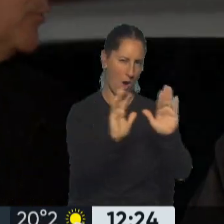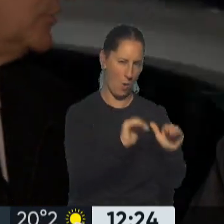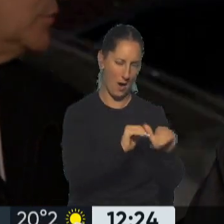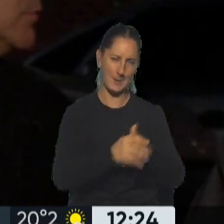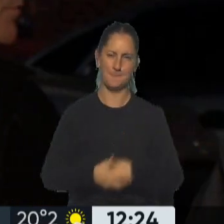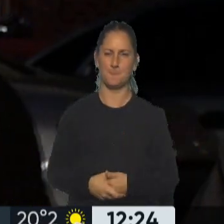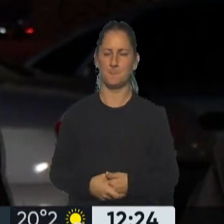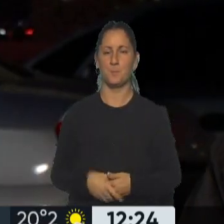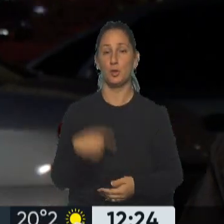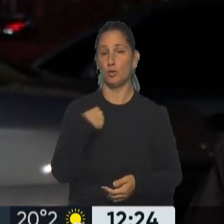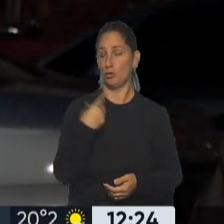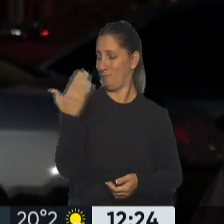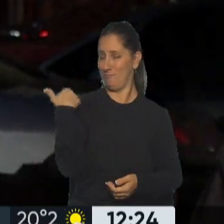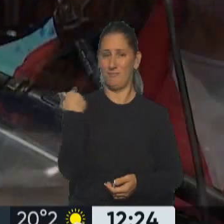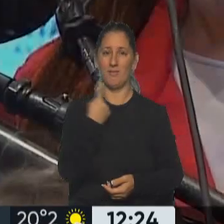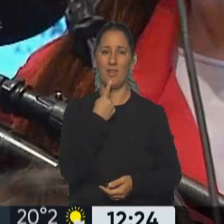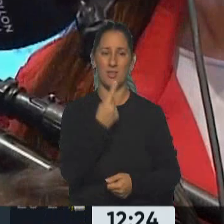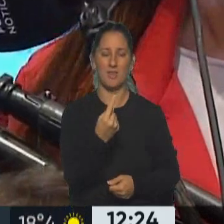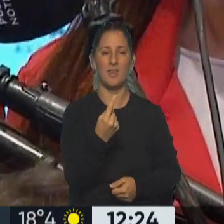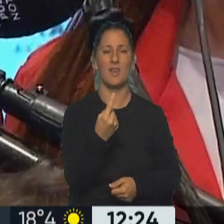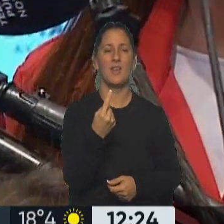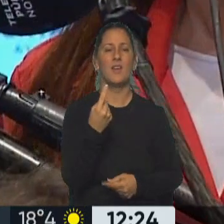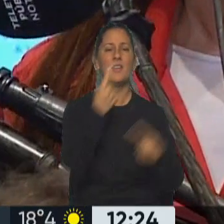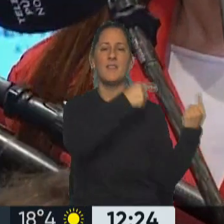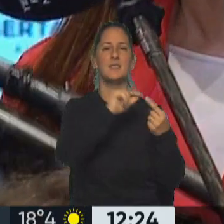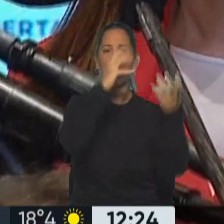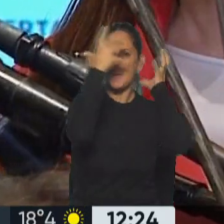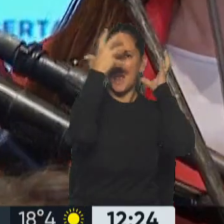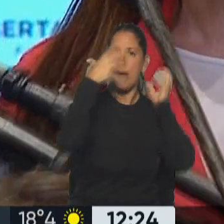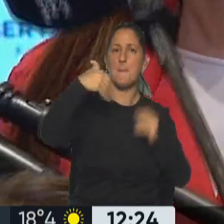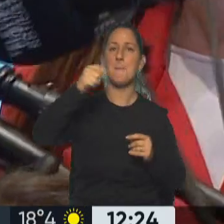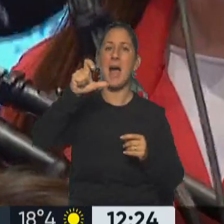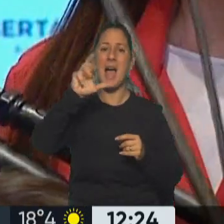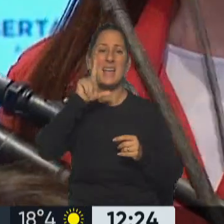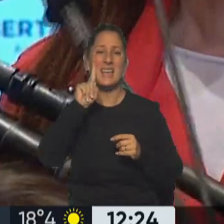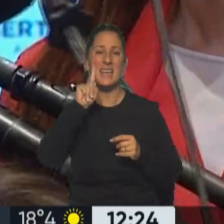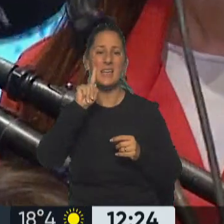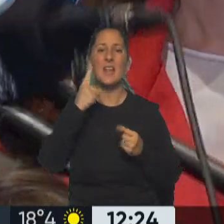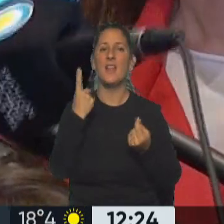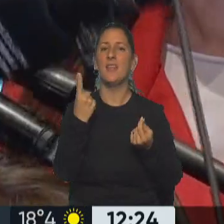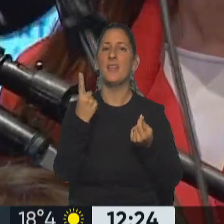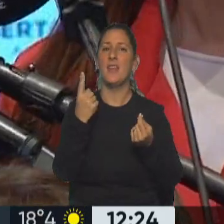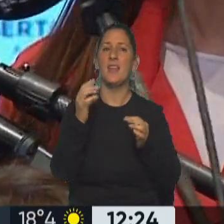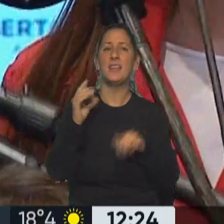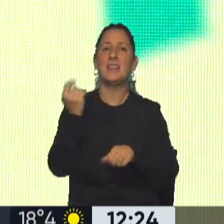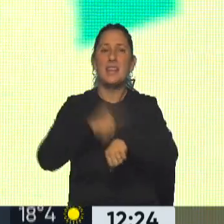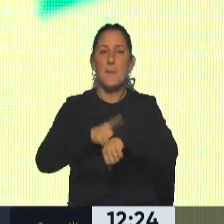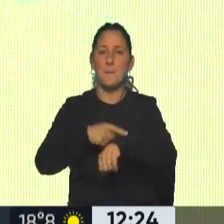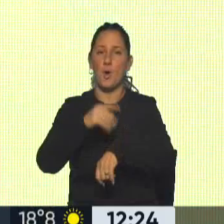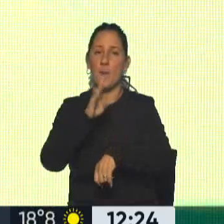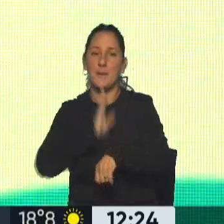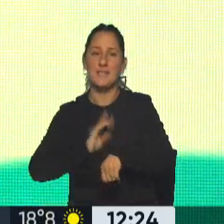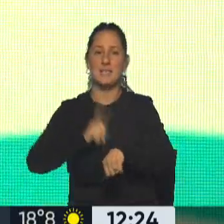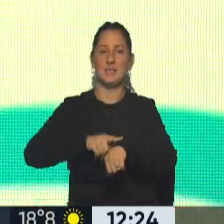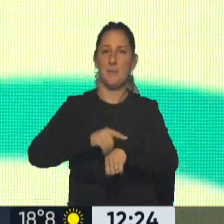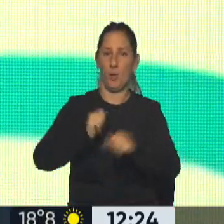yo dije el otro día que la diferencia entre Miley y macri es el largo de la Mecha de la dinamita digamos no Porque la realidad es